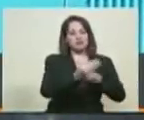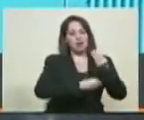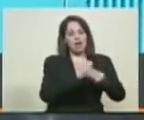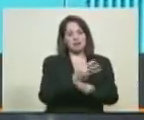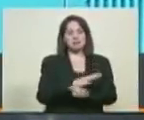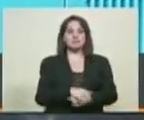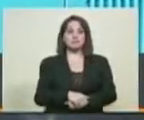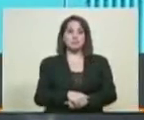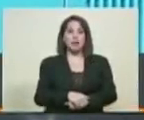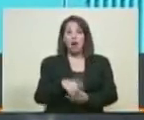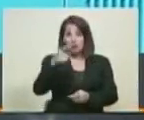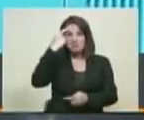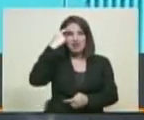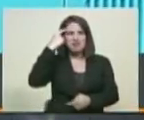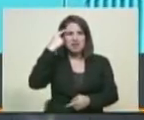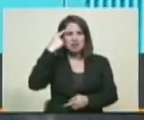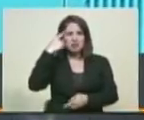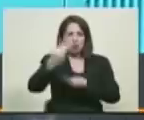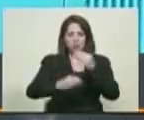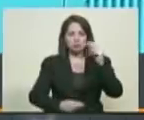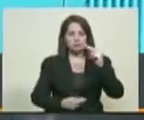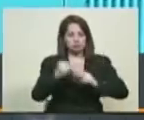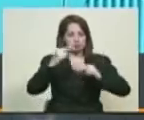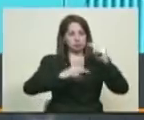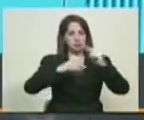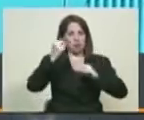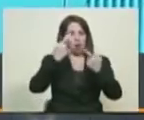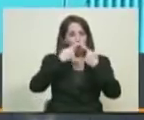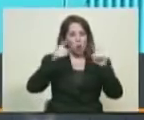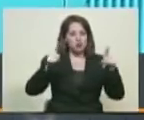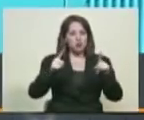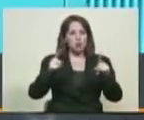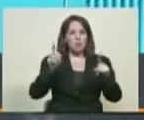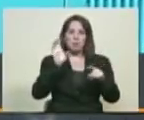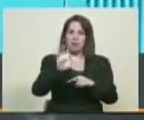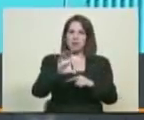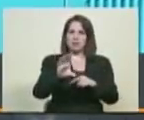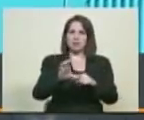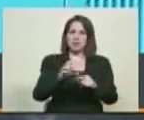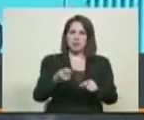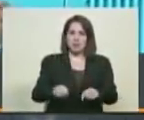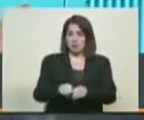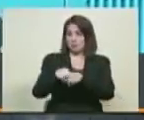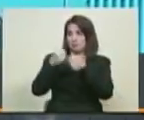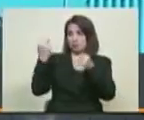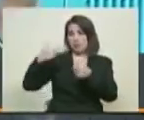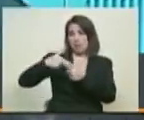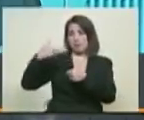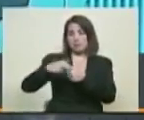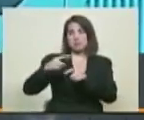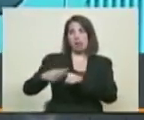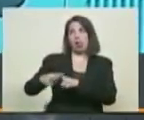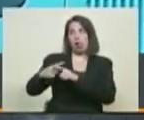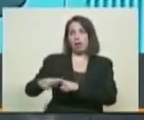país? ¿Cómo rompemos la dependencia petrolera? No es fácil.